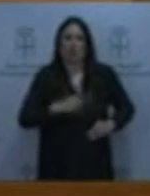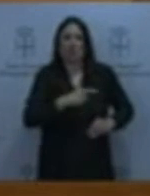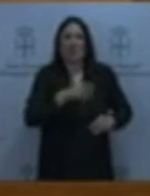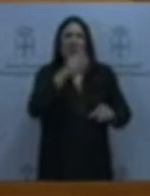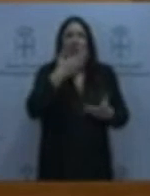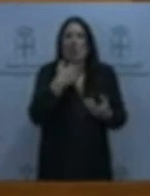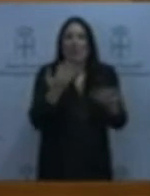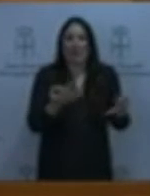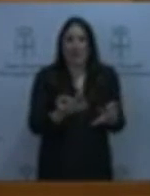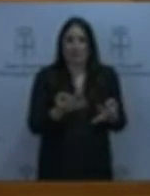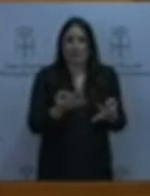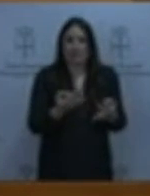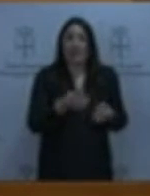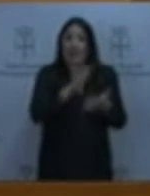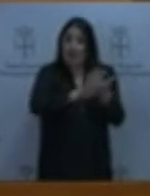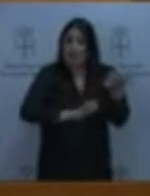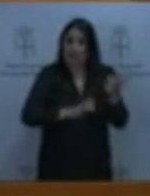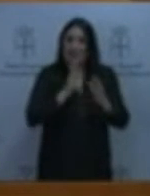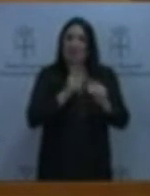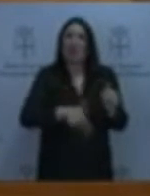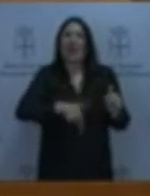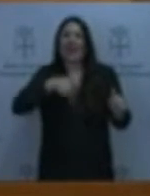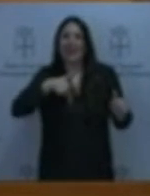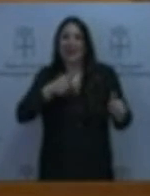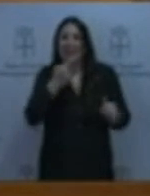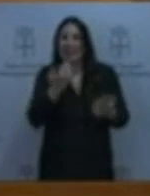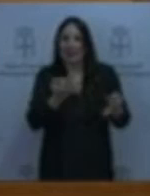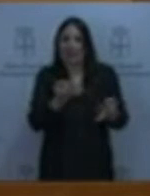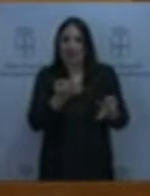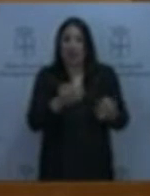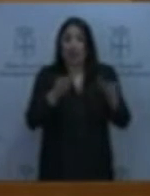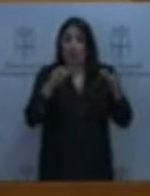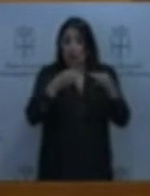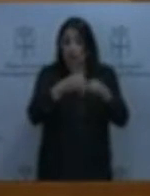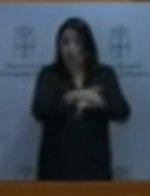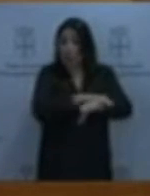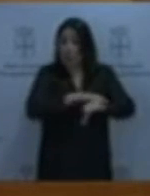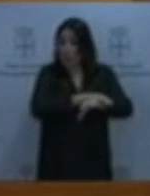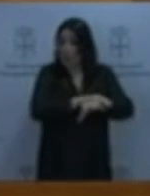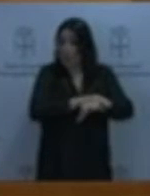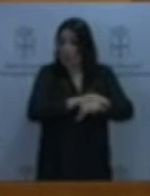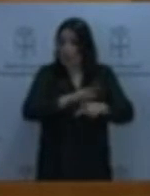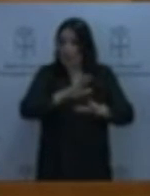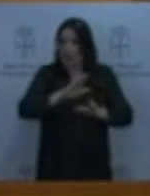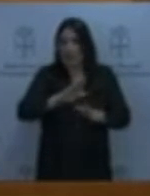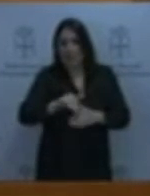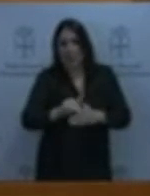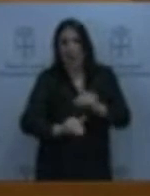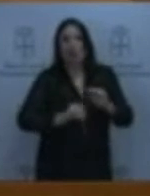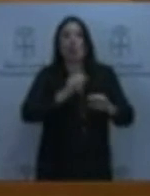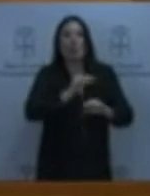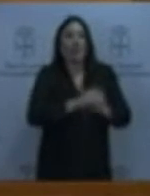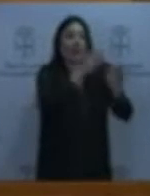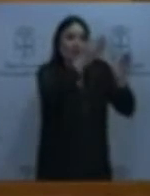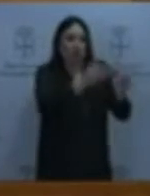¿Qué decía ese informe de la intervención general, ese reparo que el Consejo de Gobierno no se atrevió a levantar para cumplir con lo que usted considera